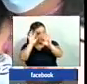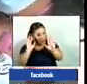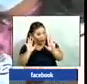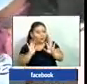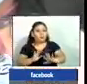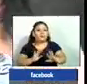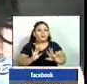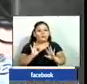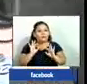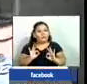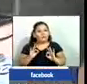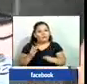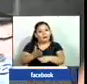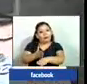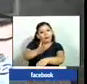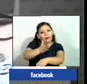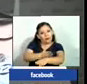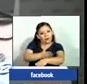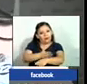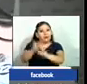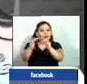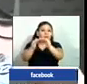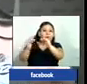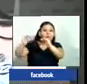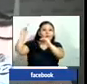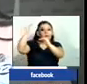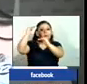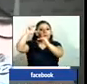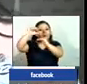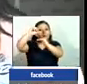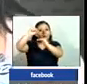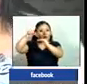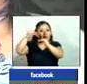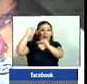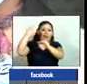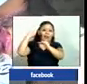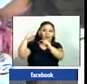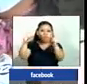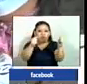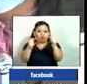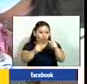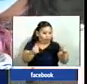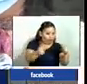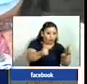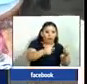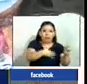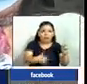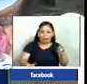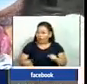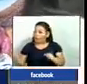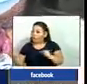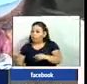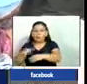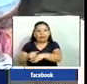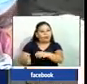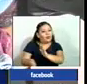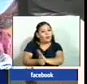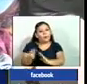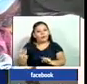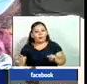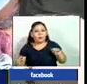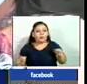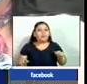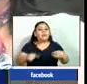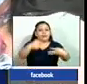porque anteriormente la sala pues en un conflicto que había entre el ejecutivo y el legislativo donde consideraban que si